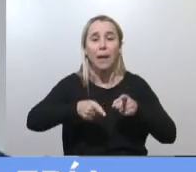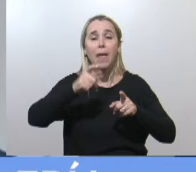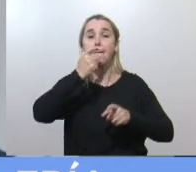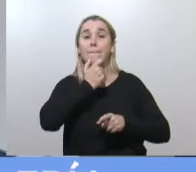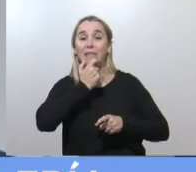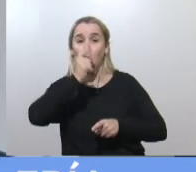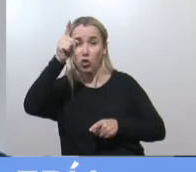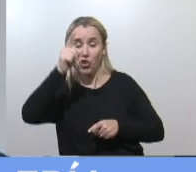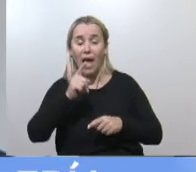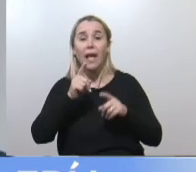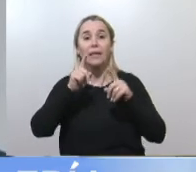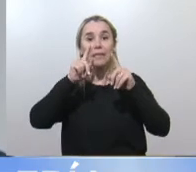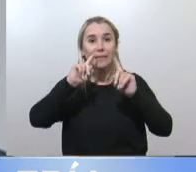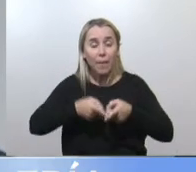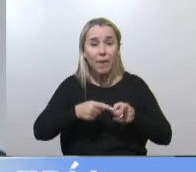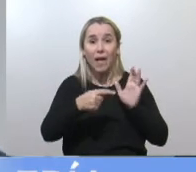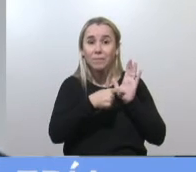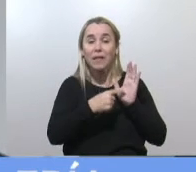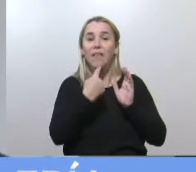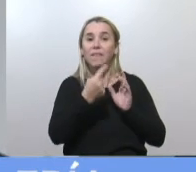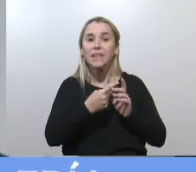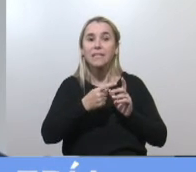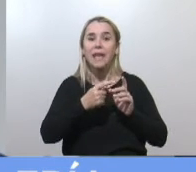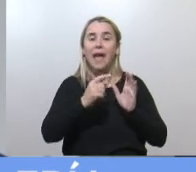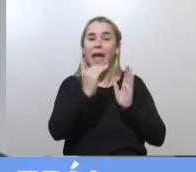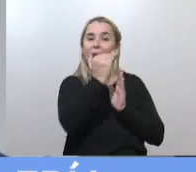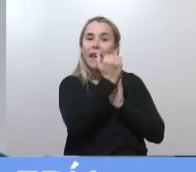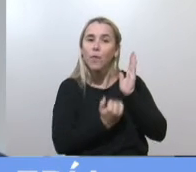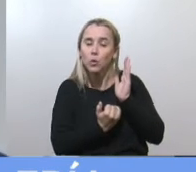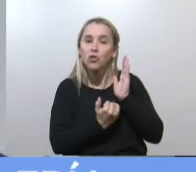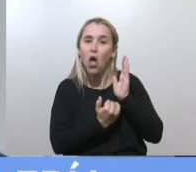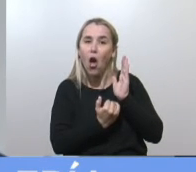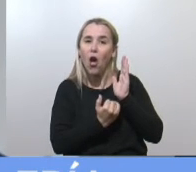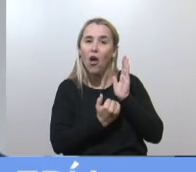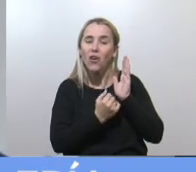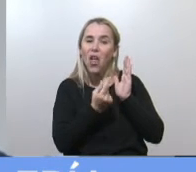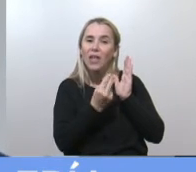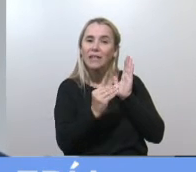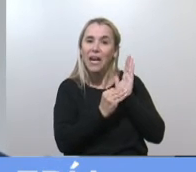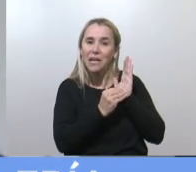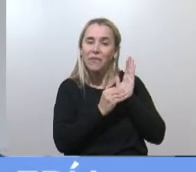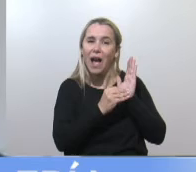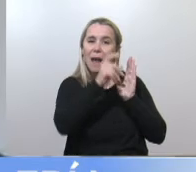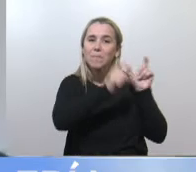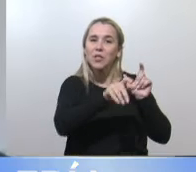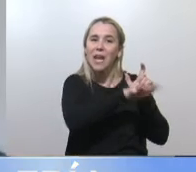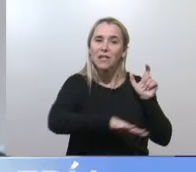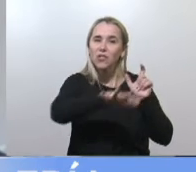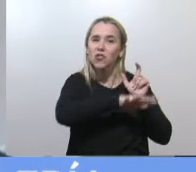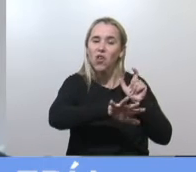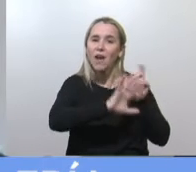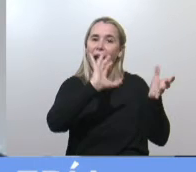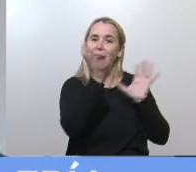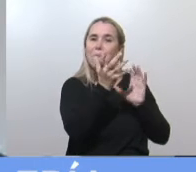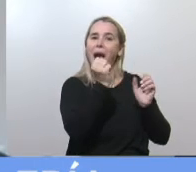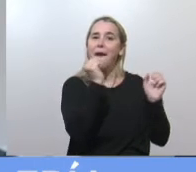Mendoza, sino también ampliar la reducción tarifaria a usuarios radicados en zonas de clima frío,